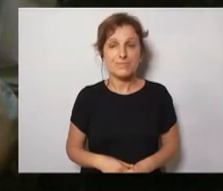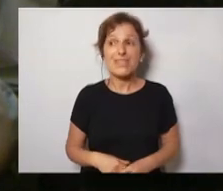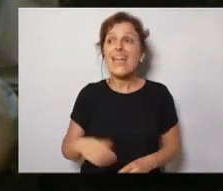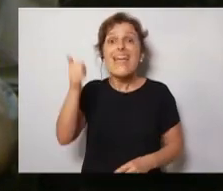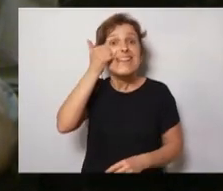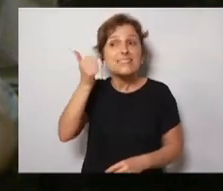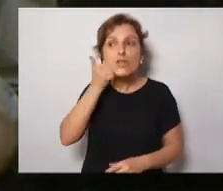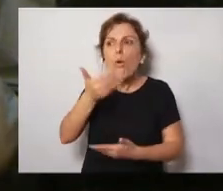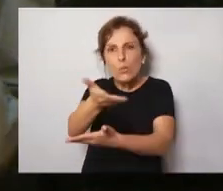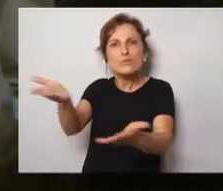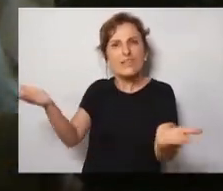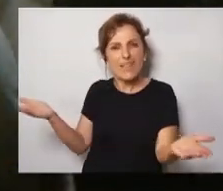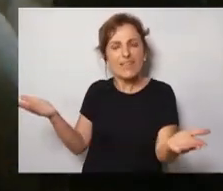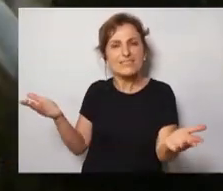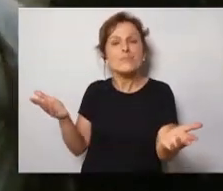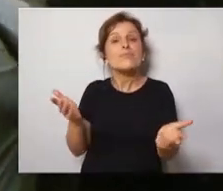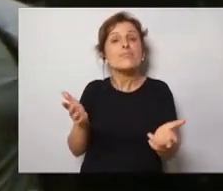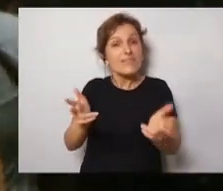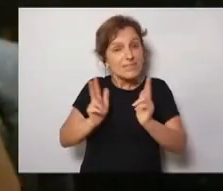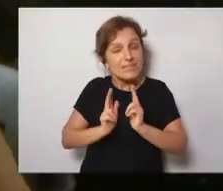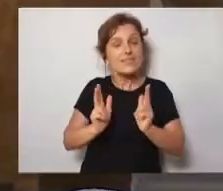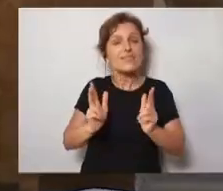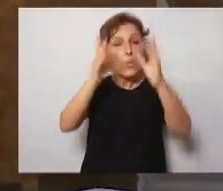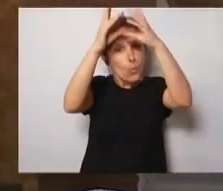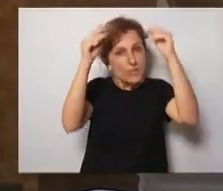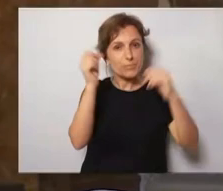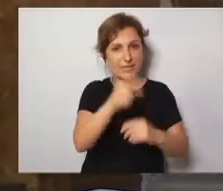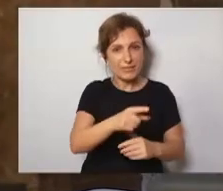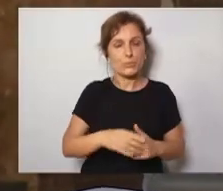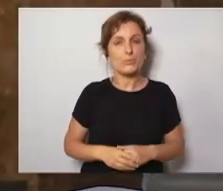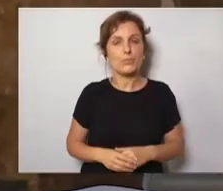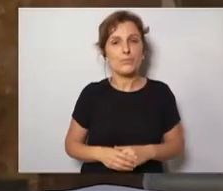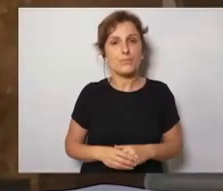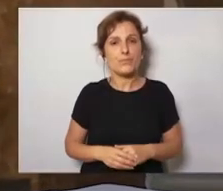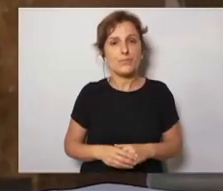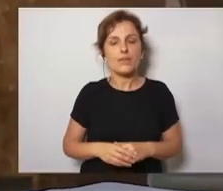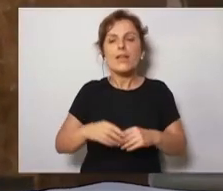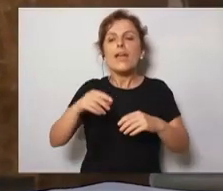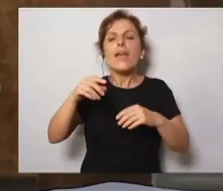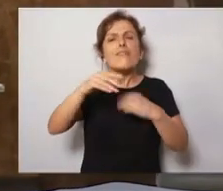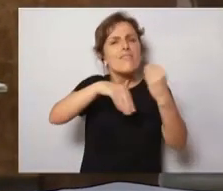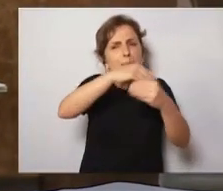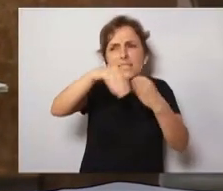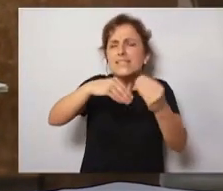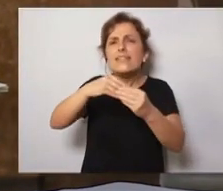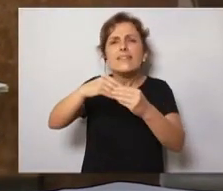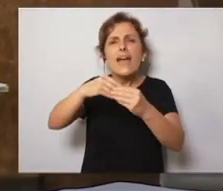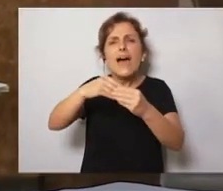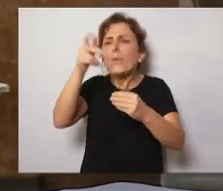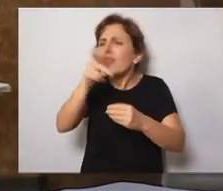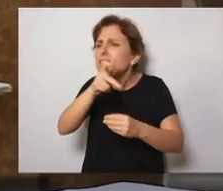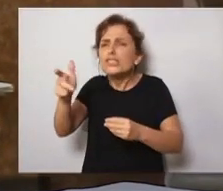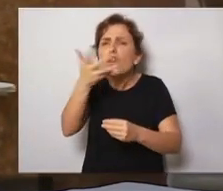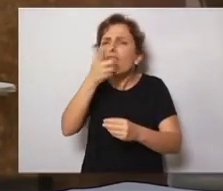que el señor esté con ustedes descienda sobre ustedes sobre sus familias y comunidades la